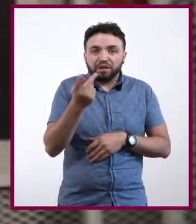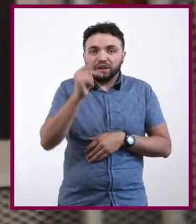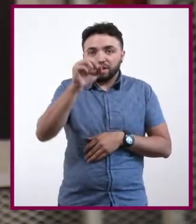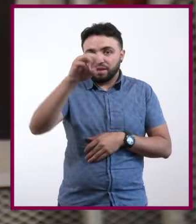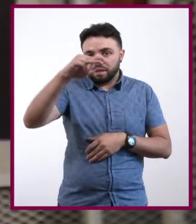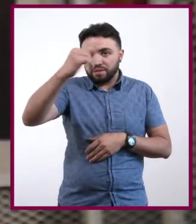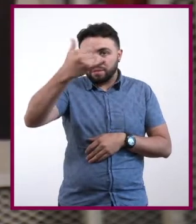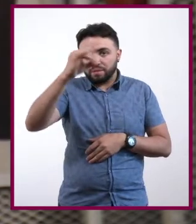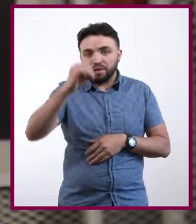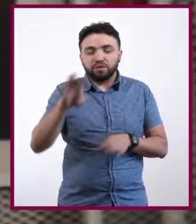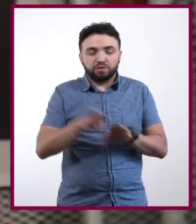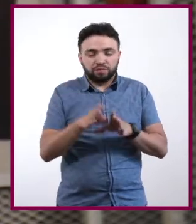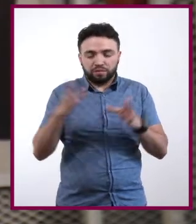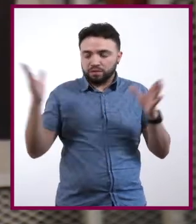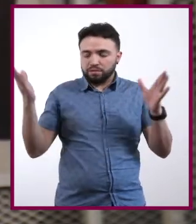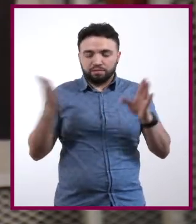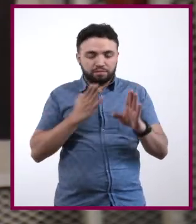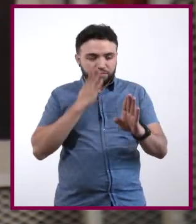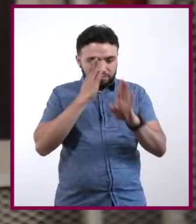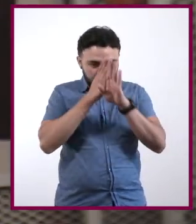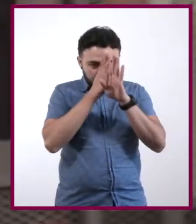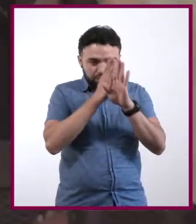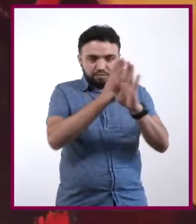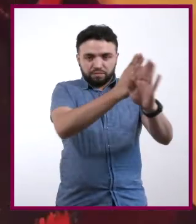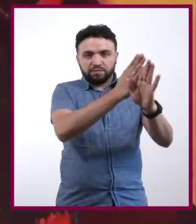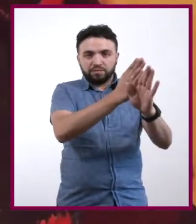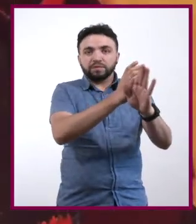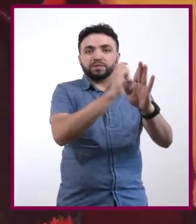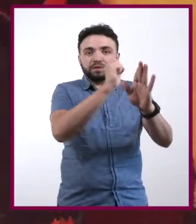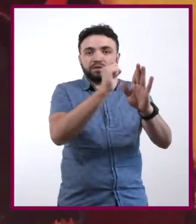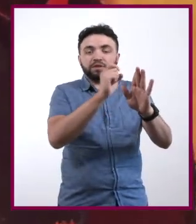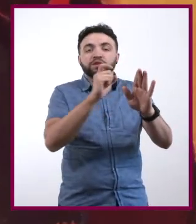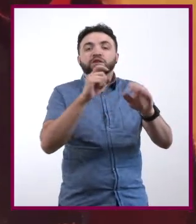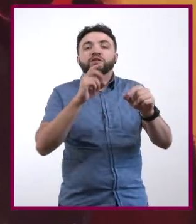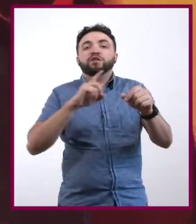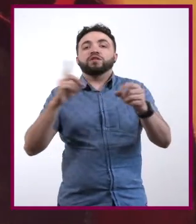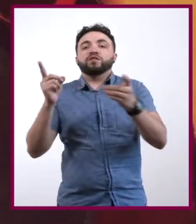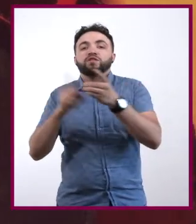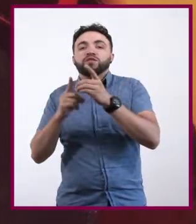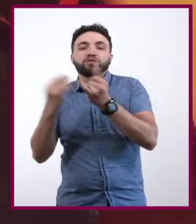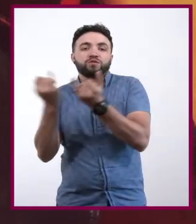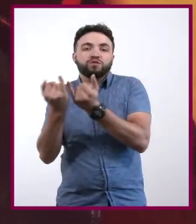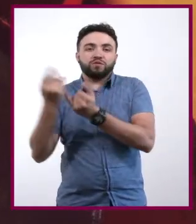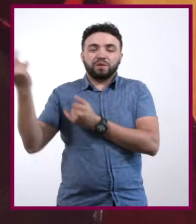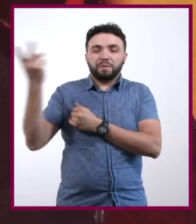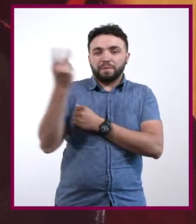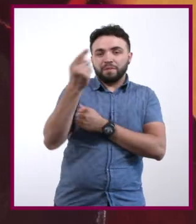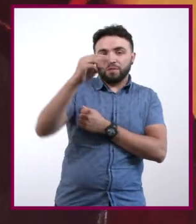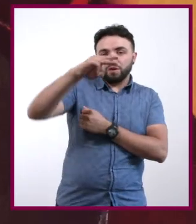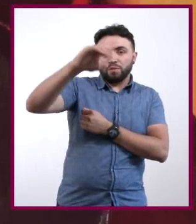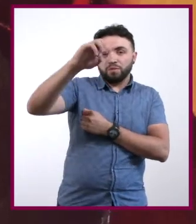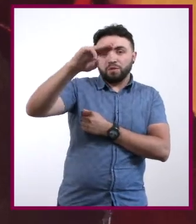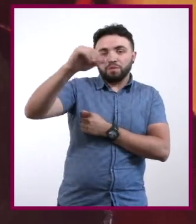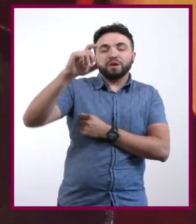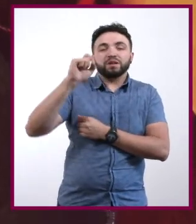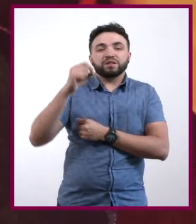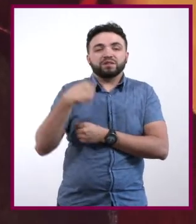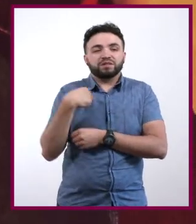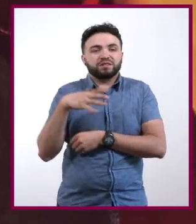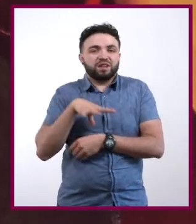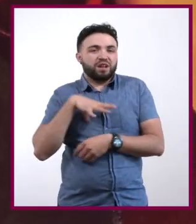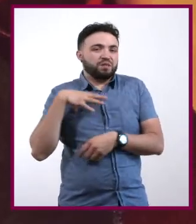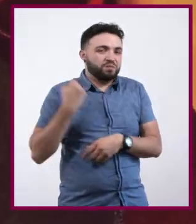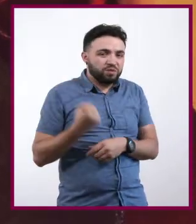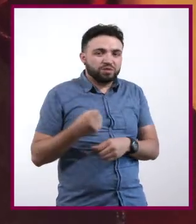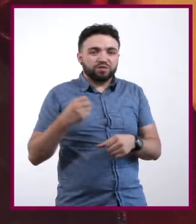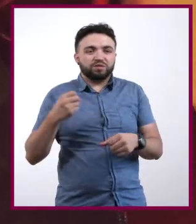la condición humana, como los perros del MoMA, donde la agresividad, la violencia